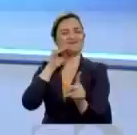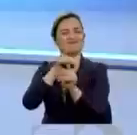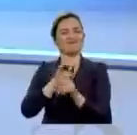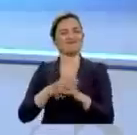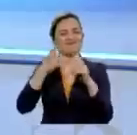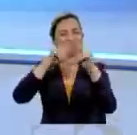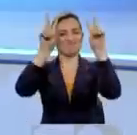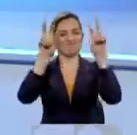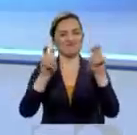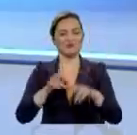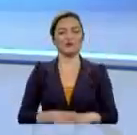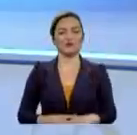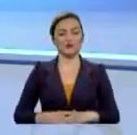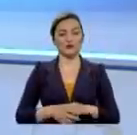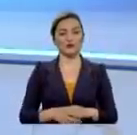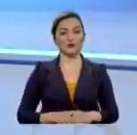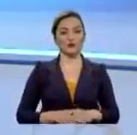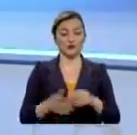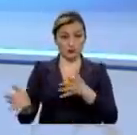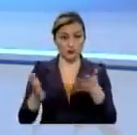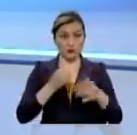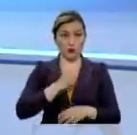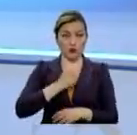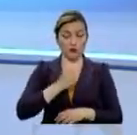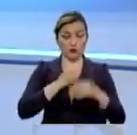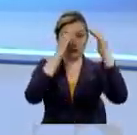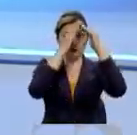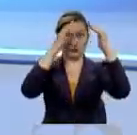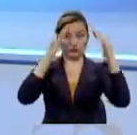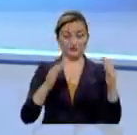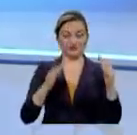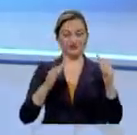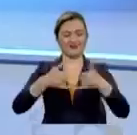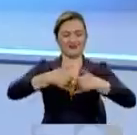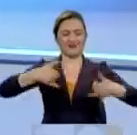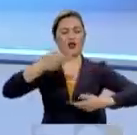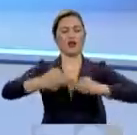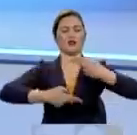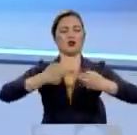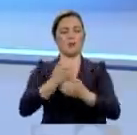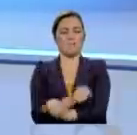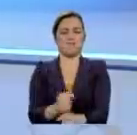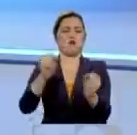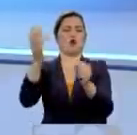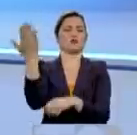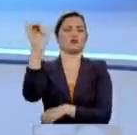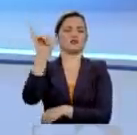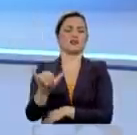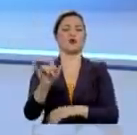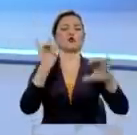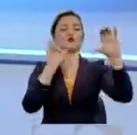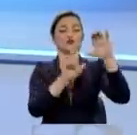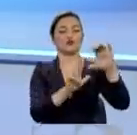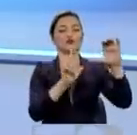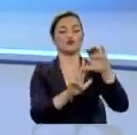Vamos a comenzar aquí con las noticias. Los dueños de las viviendas y locales afectados tras la explosión ocurrida el pasado sábado en Cumbayá, al nororiente